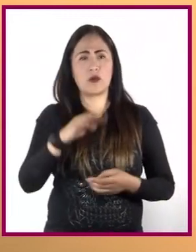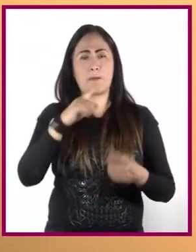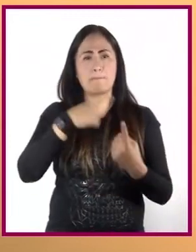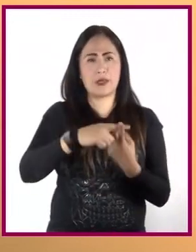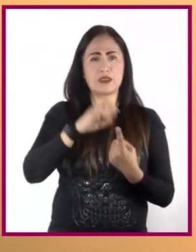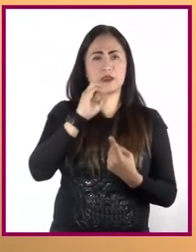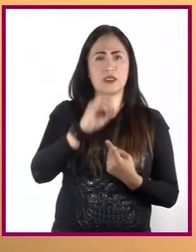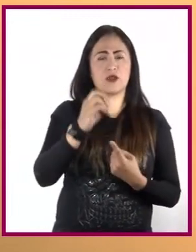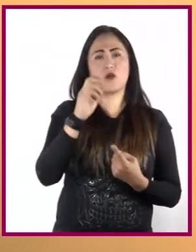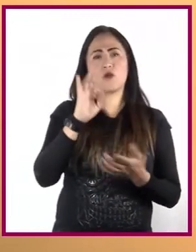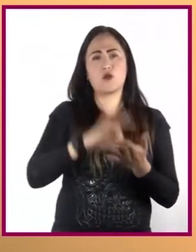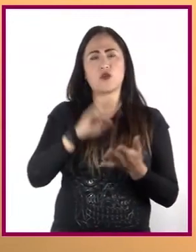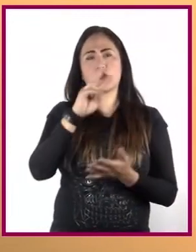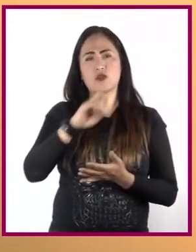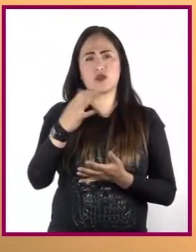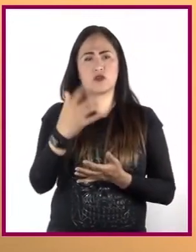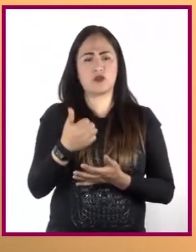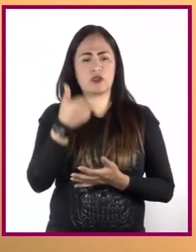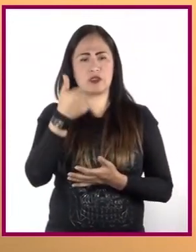0.296 más